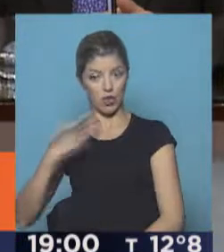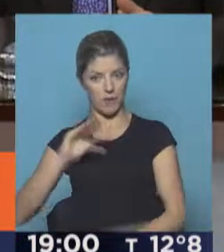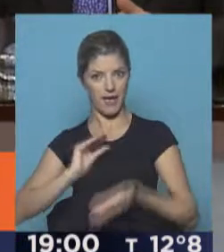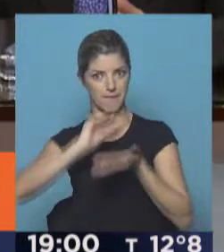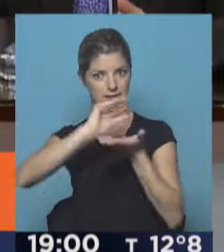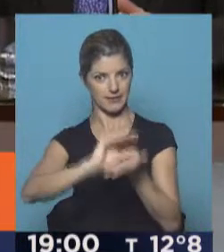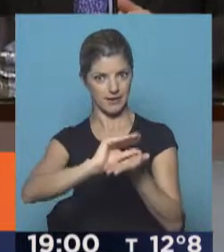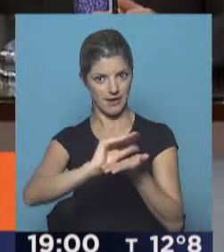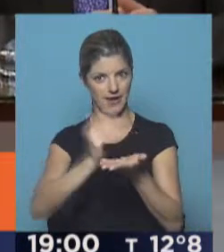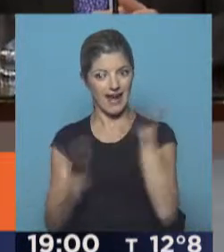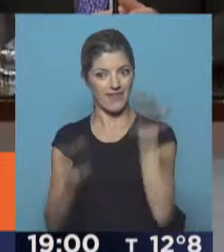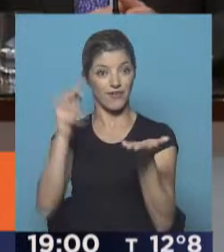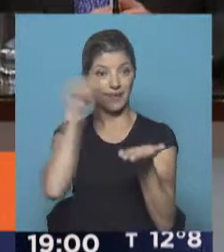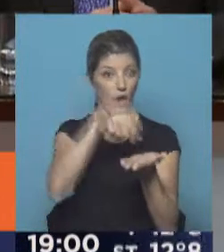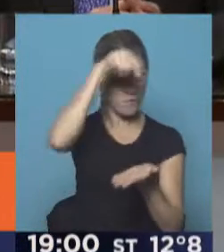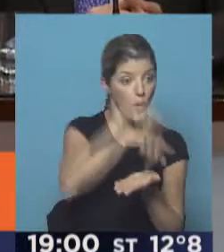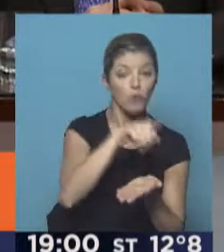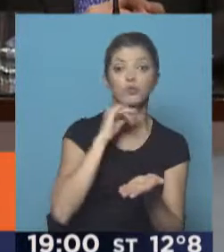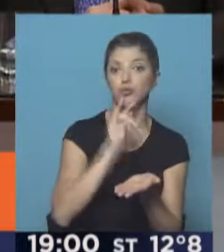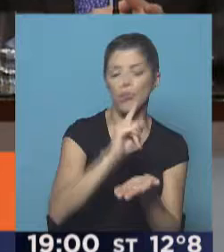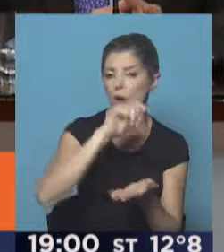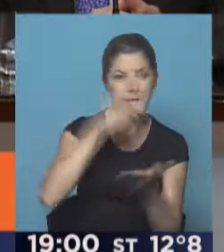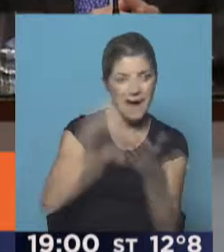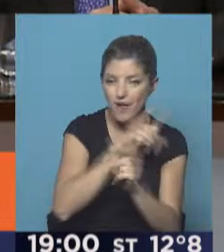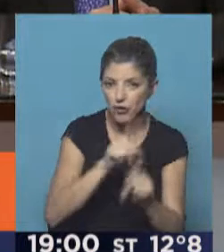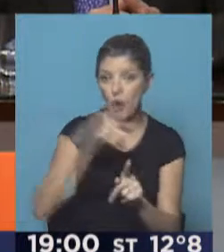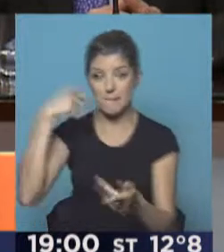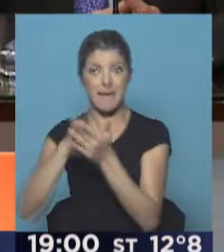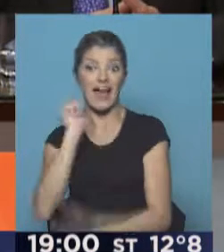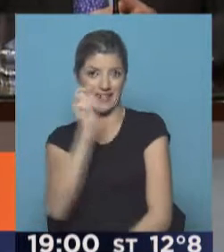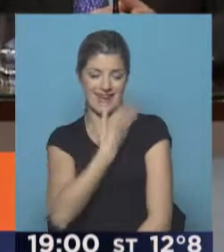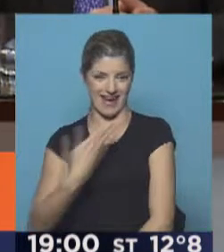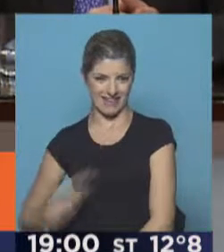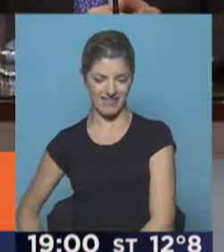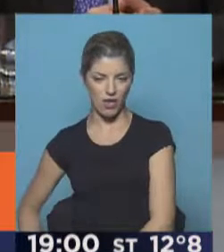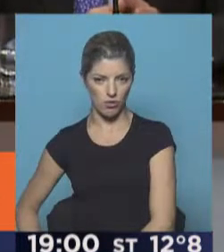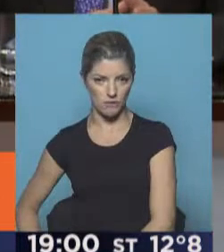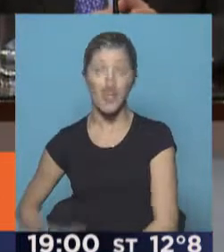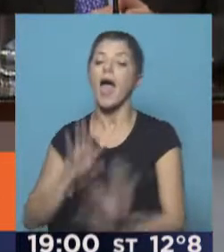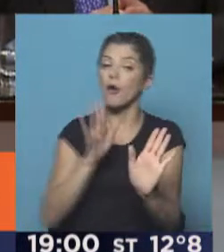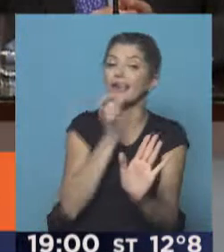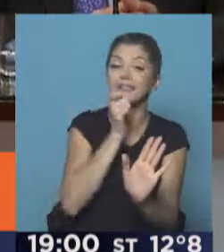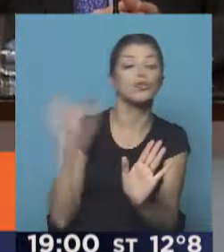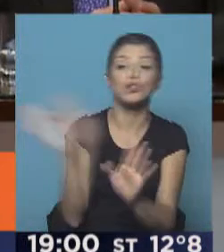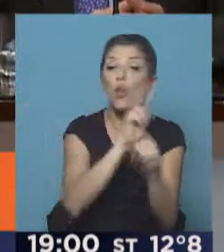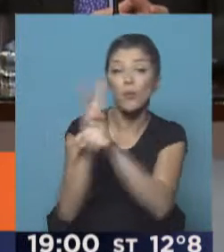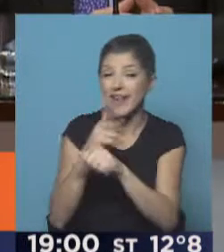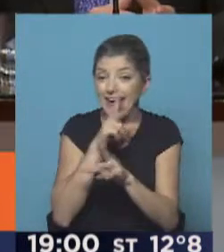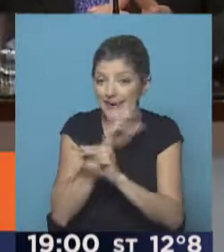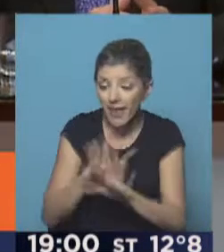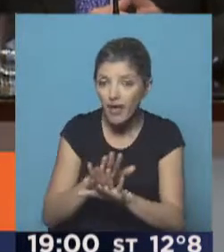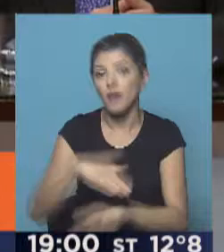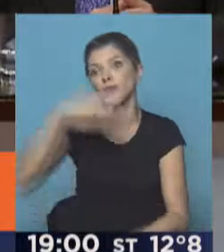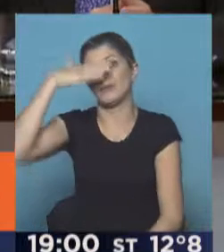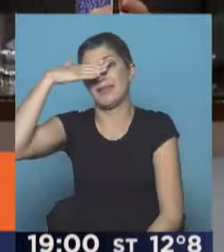diferencia. Y que si nosotros no hiciéramos este esfuerzo, al final del día, la gran mentira que hubo en los